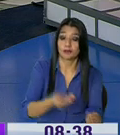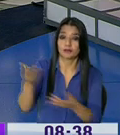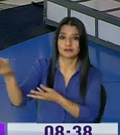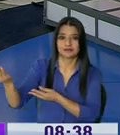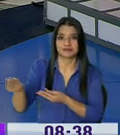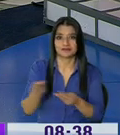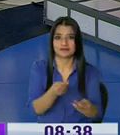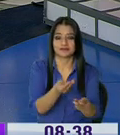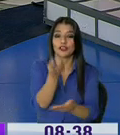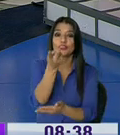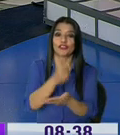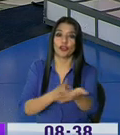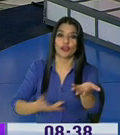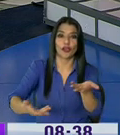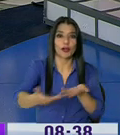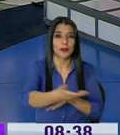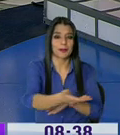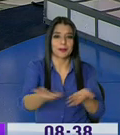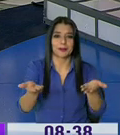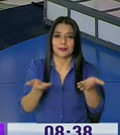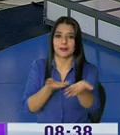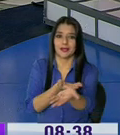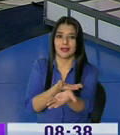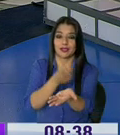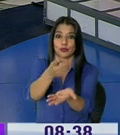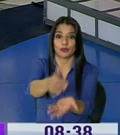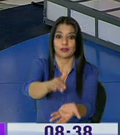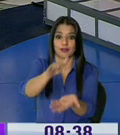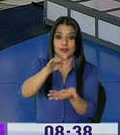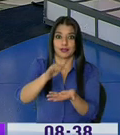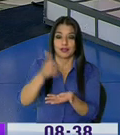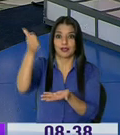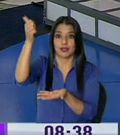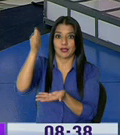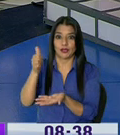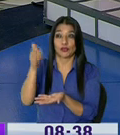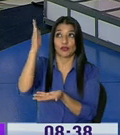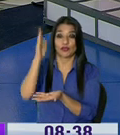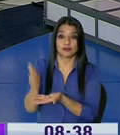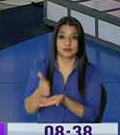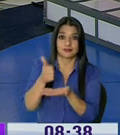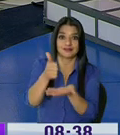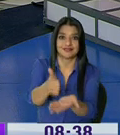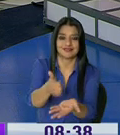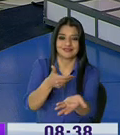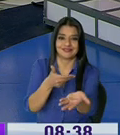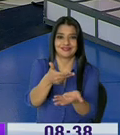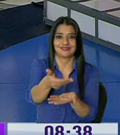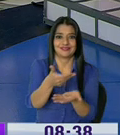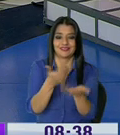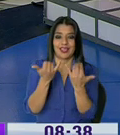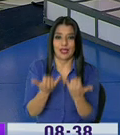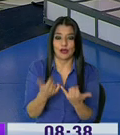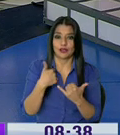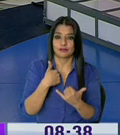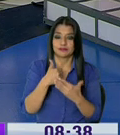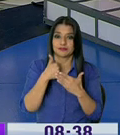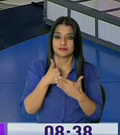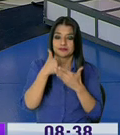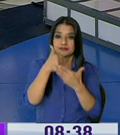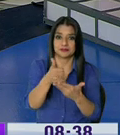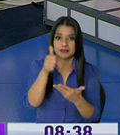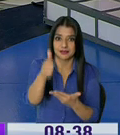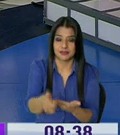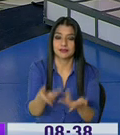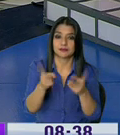al doble. Sí, recibe. Como había una frase bien vieja, hoy por ti, mañana por mí. Eso es importante. Y agradecer a las